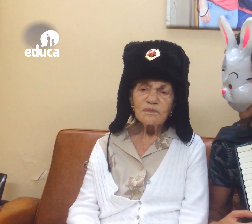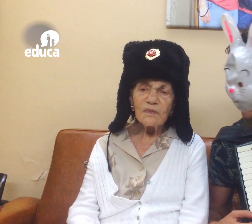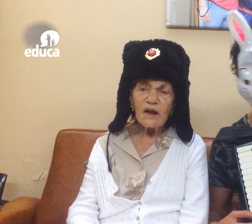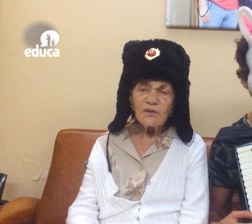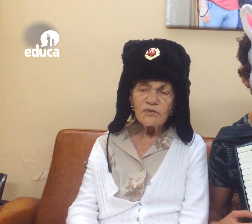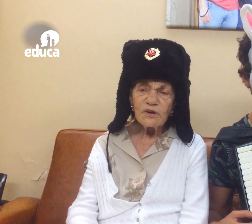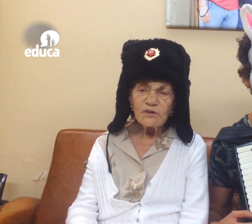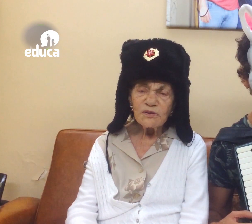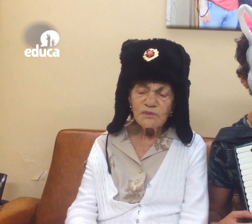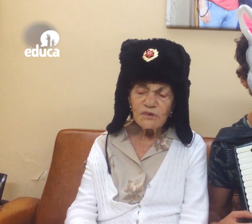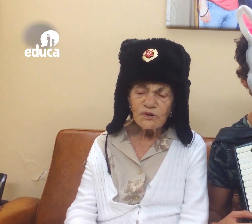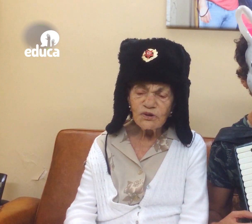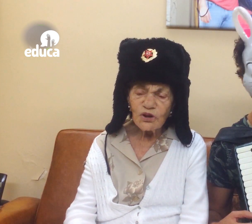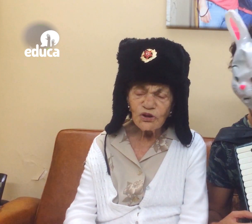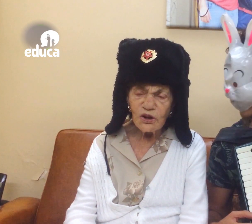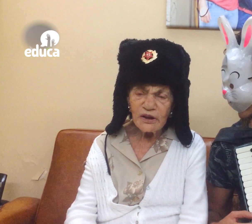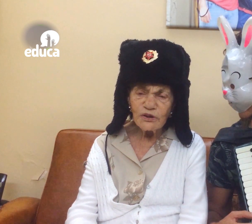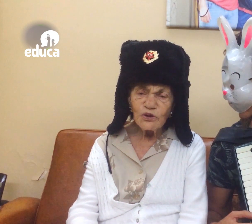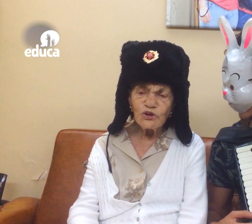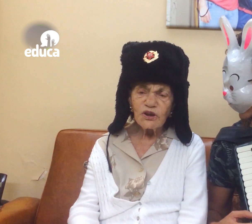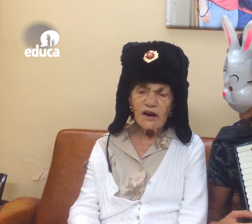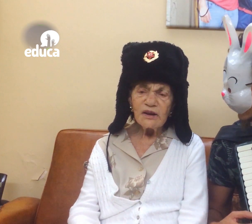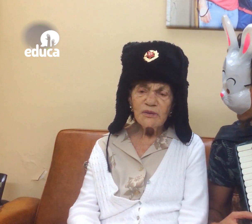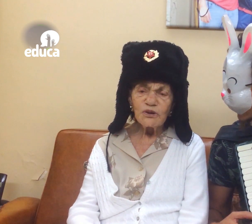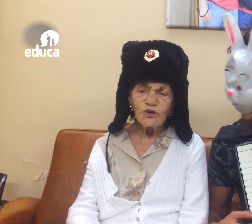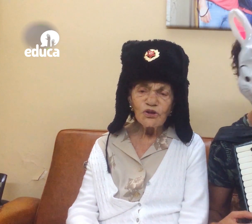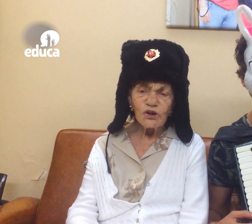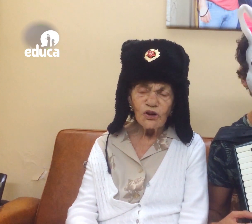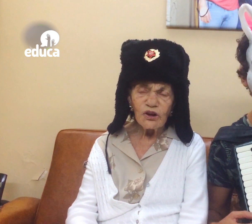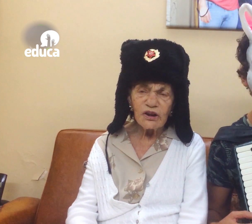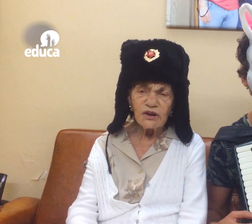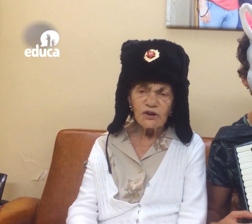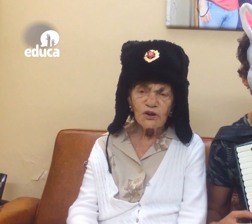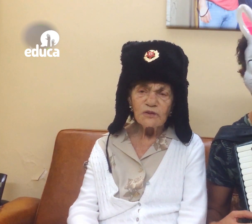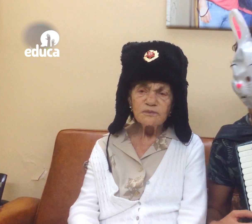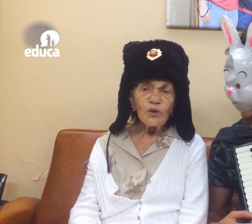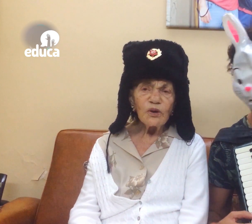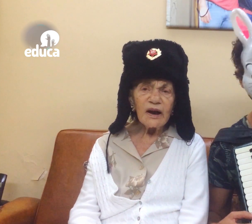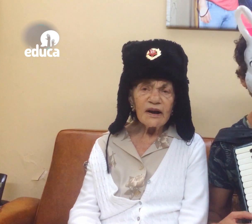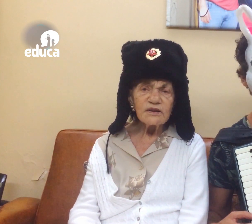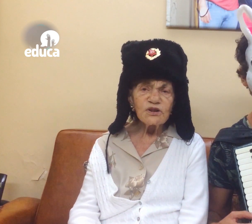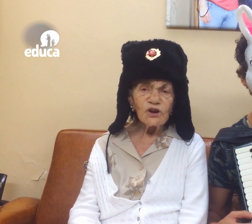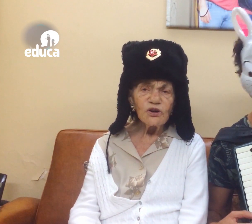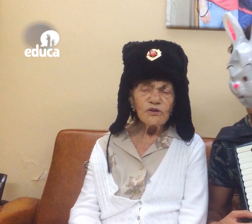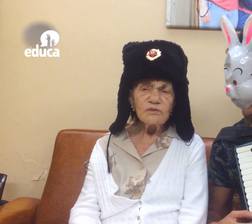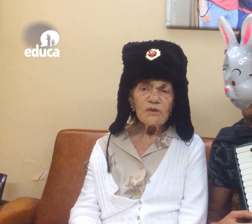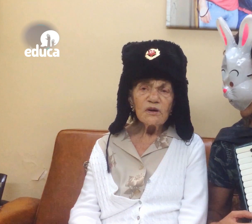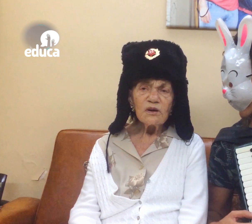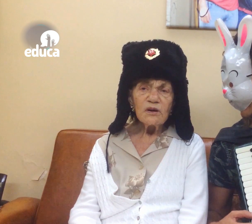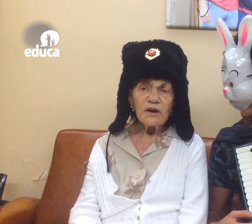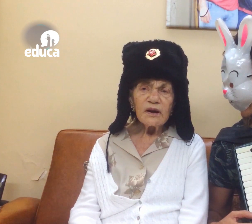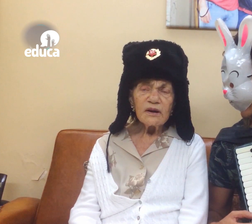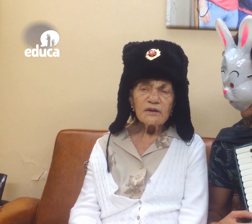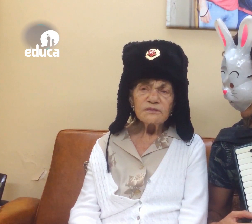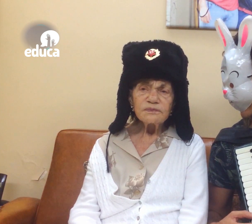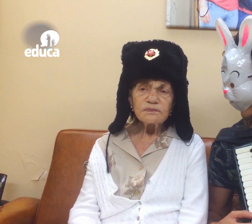yo soy el conejito la conejita una canción